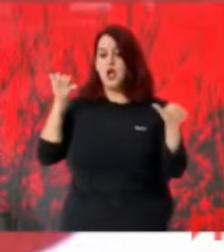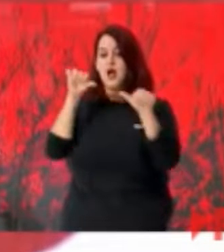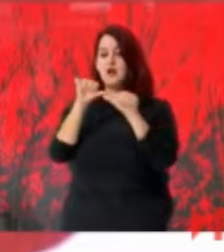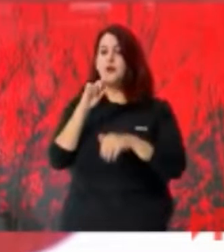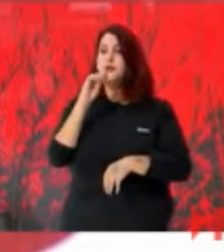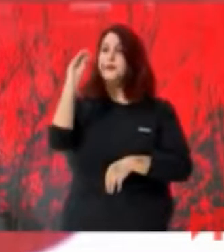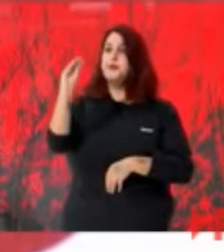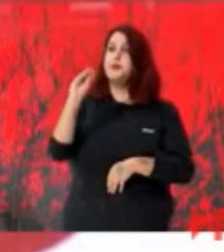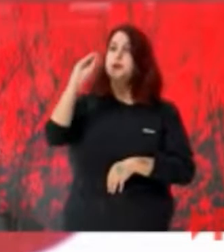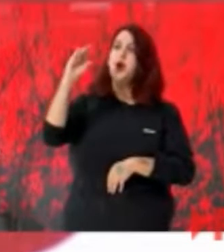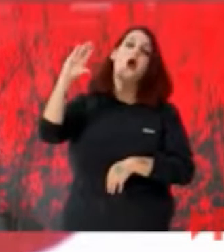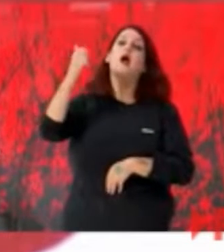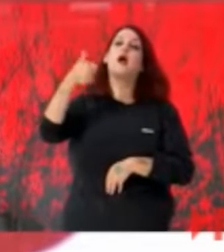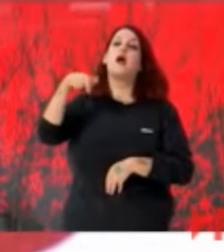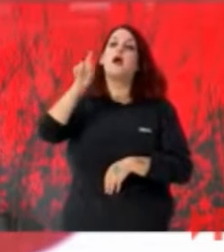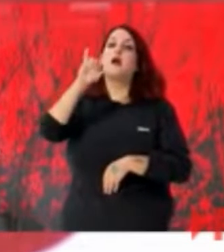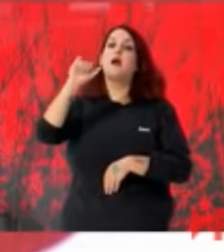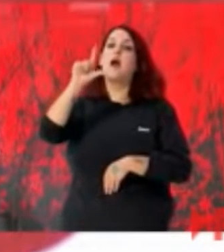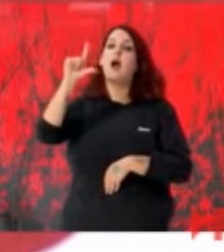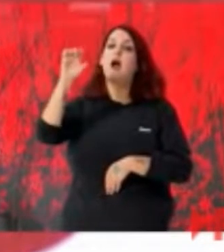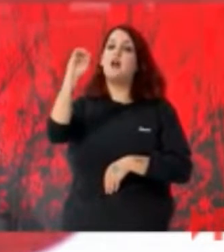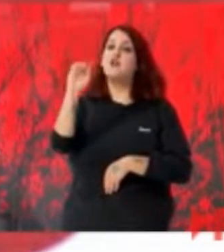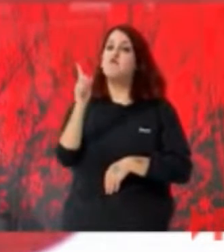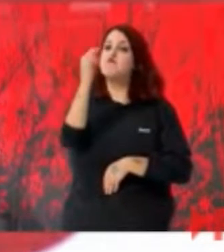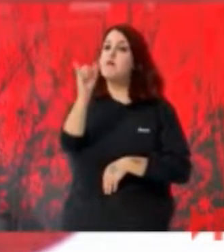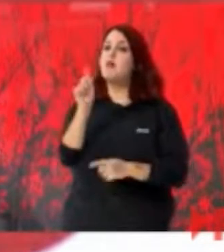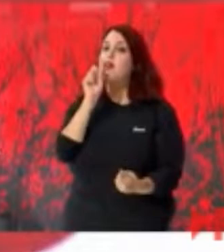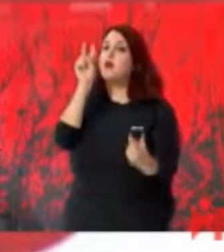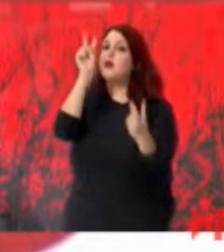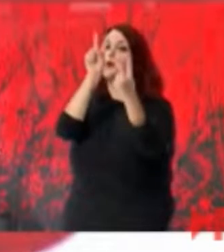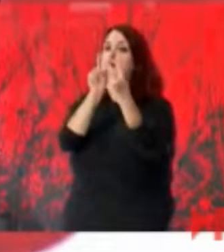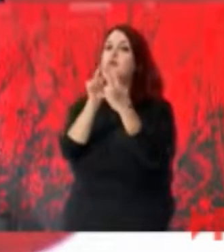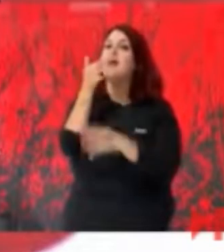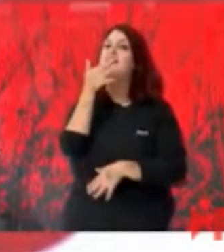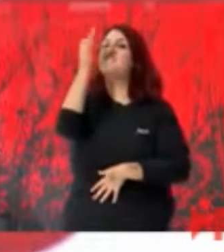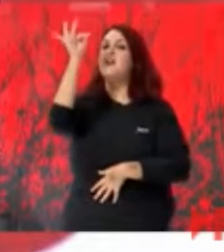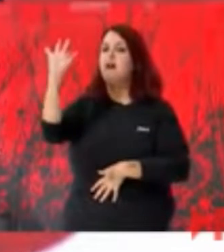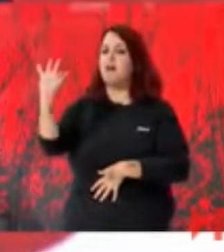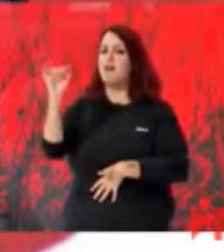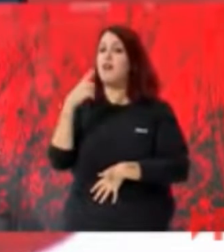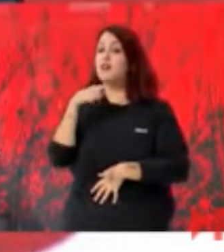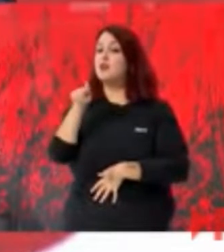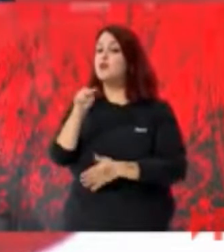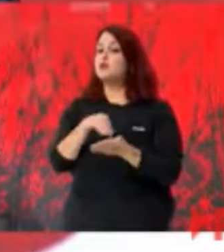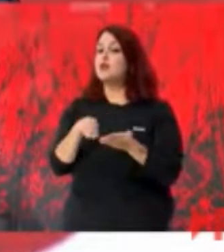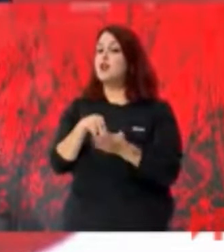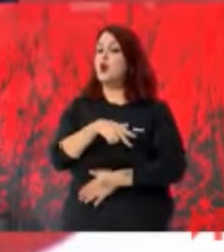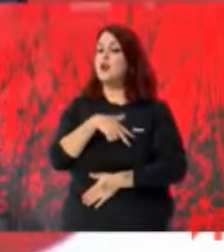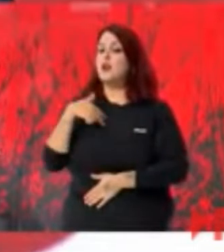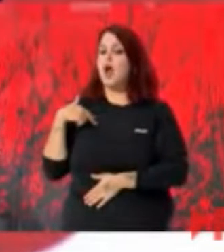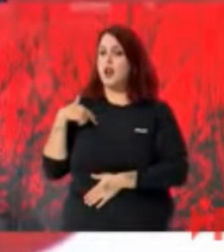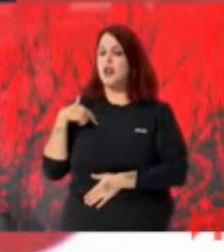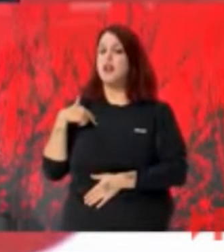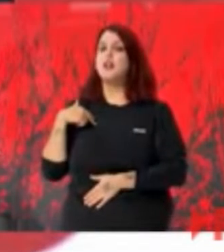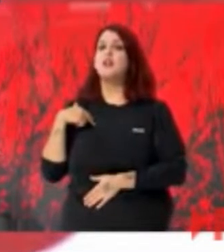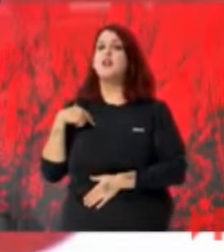Santiago Carrillo, cuando lo vi las primeras veces en Francia, digo, tú qué, que tienes que ser secretario general del Partido Comunista para